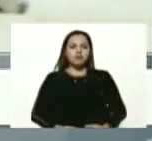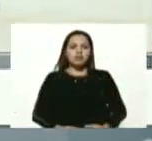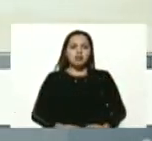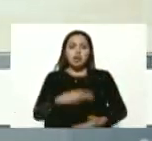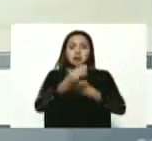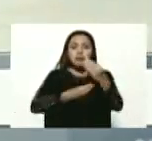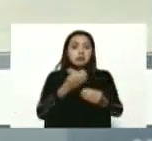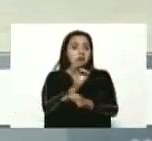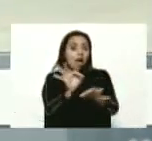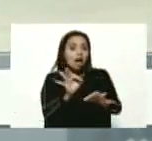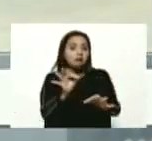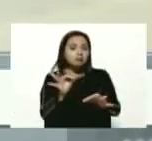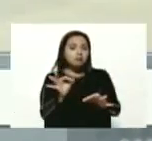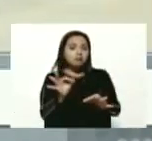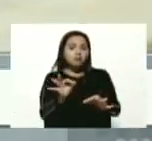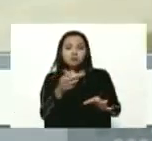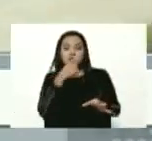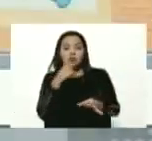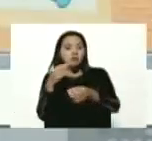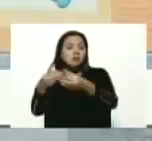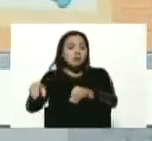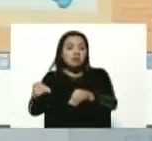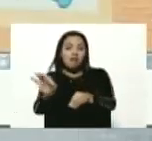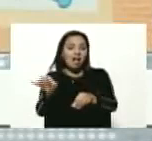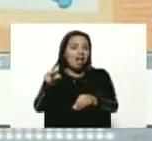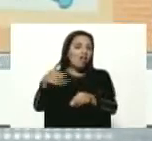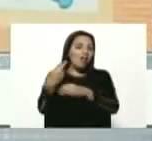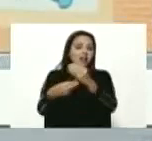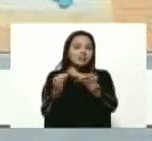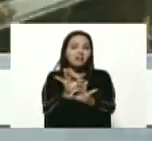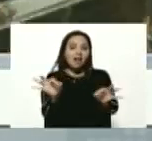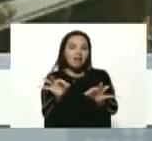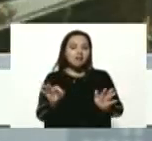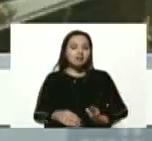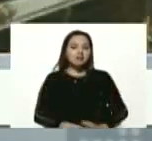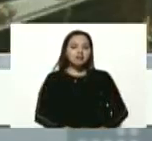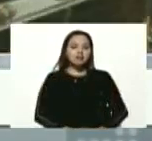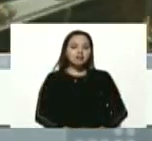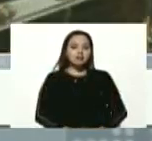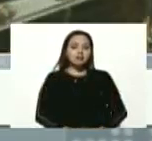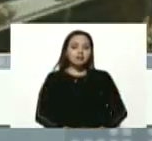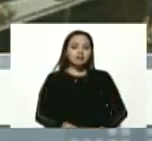producido un huevo y que más bien lo que son es